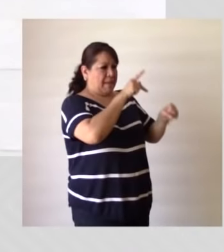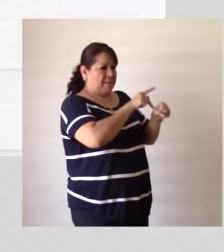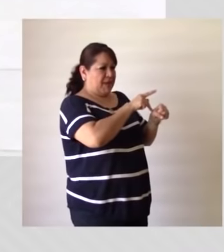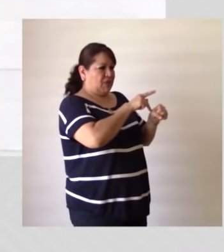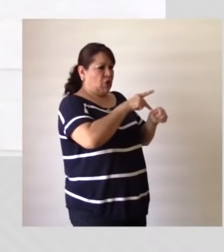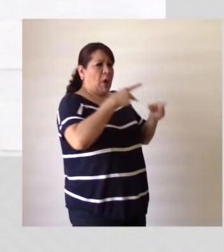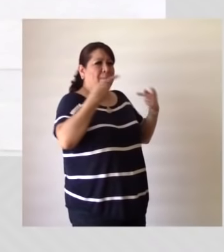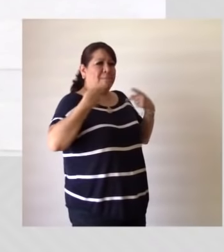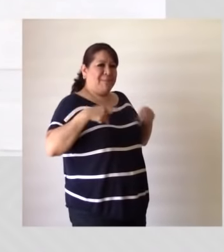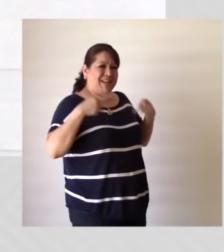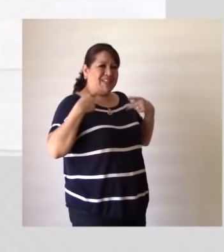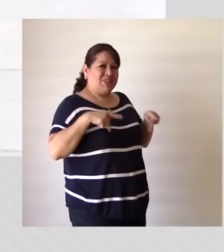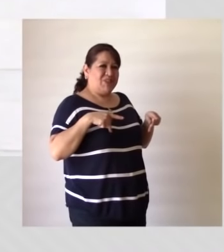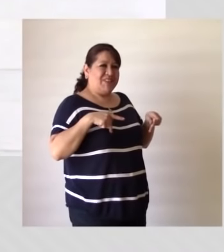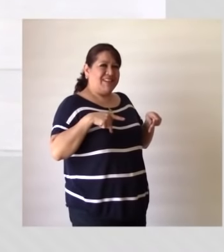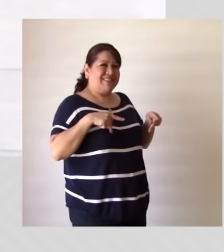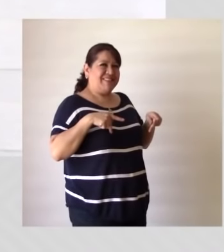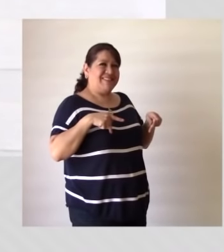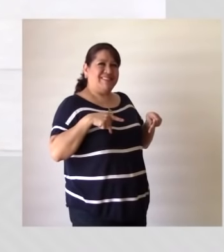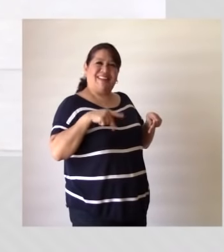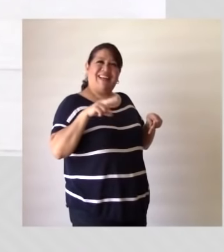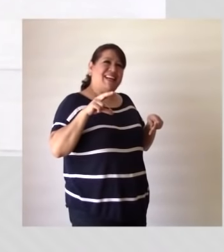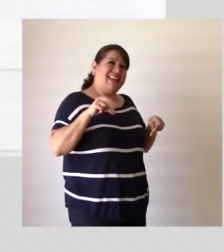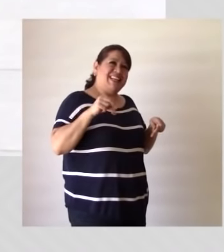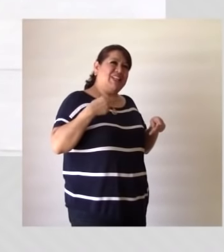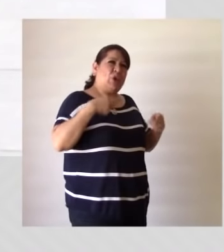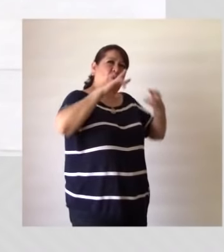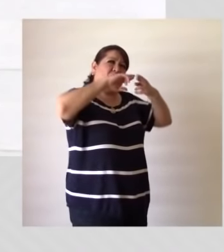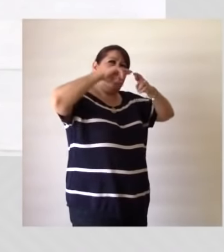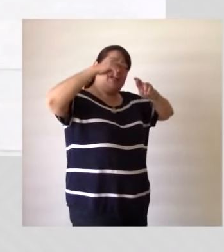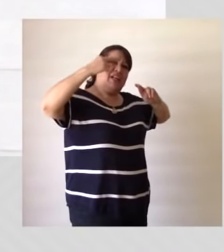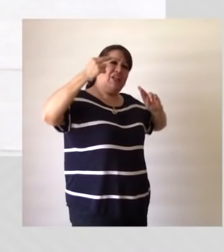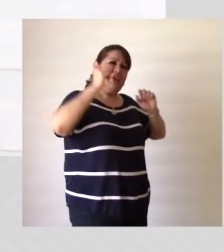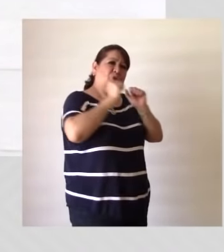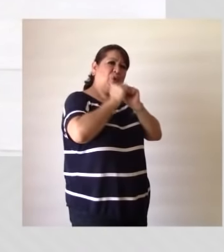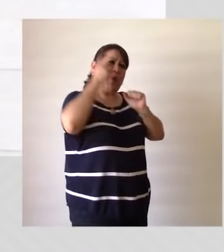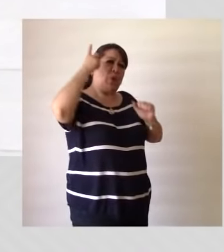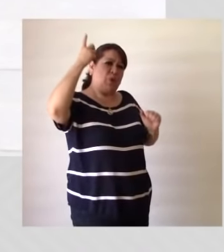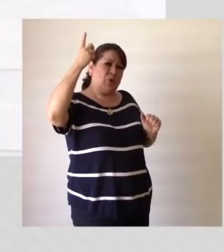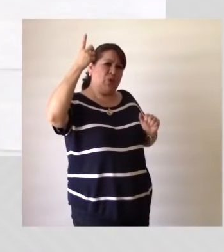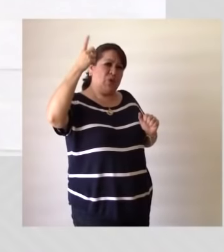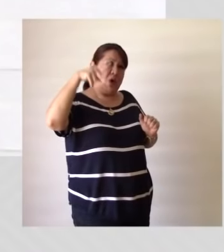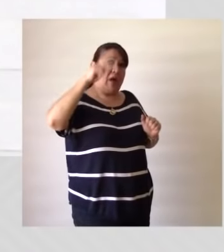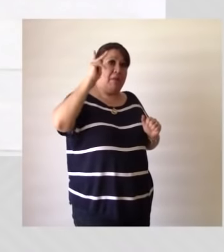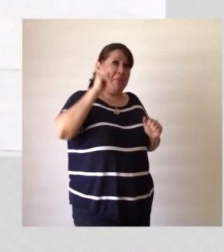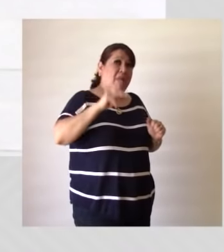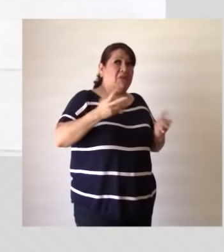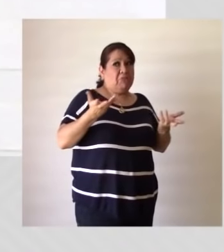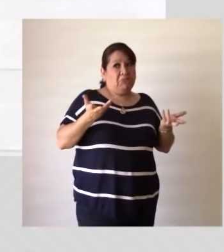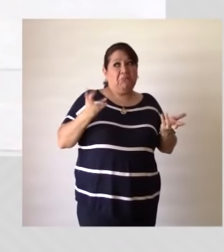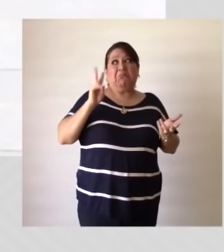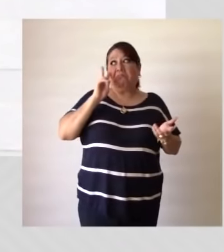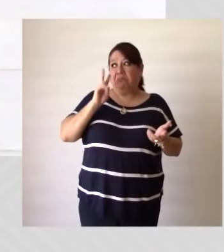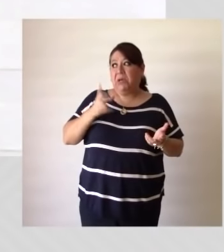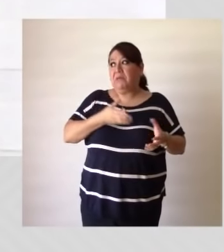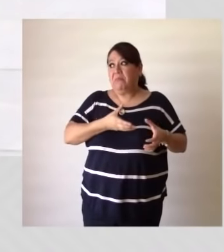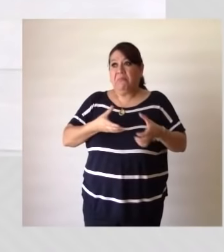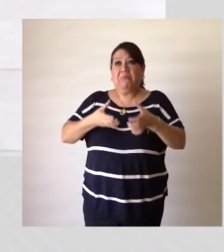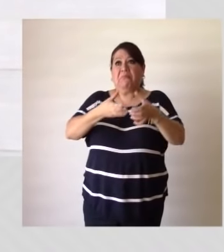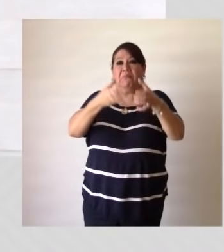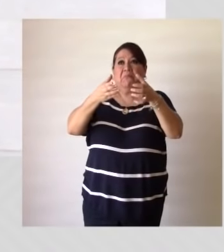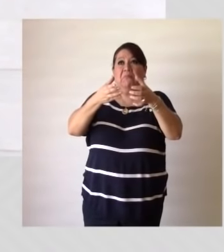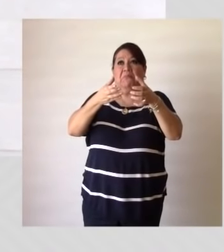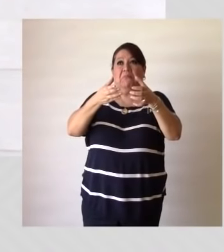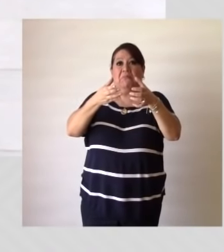relación de hijos con dios sin embargo les reconocen en sus caminos más que tuyo que a lo mejor